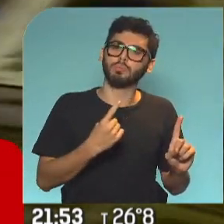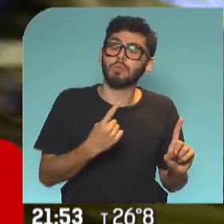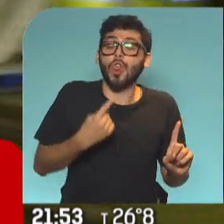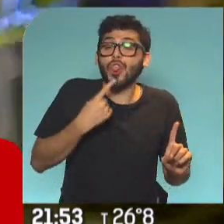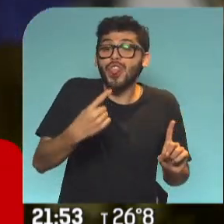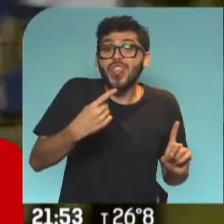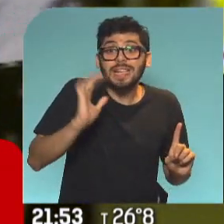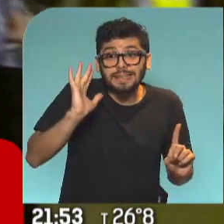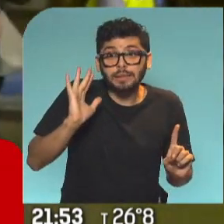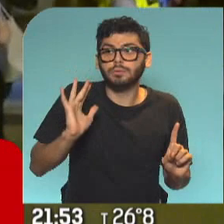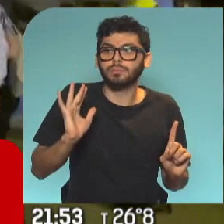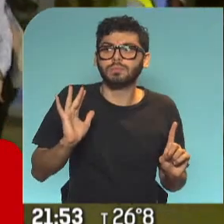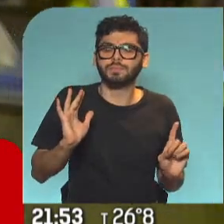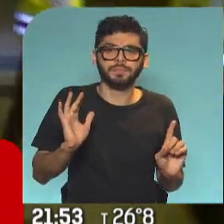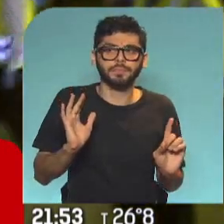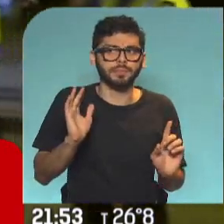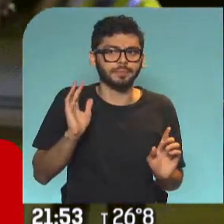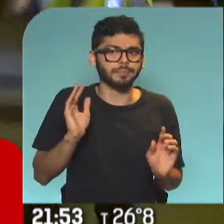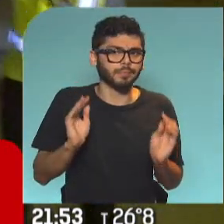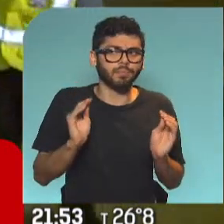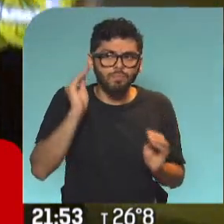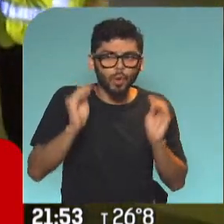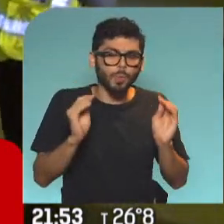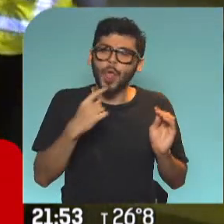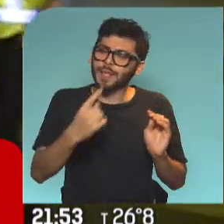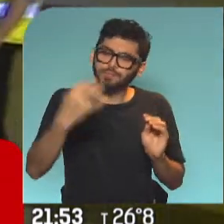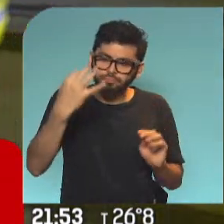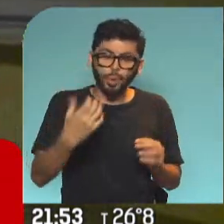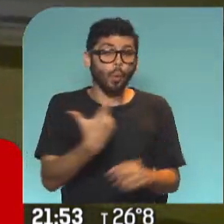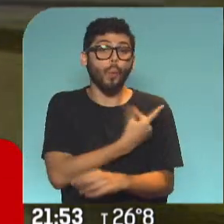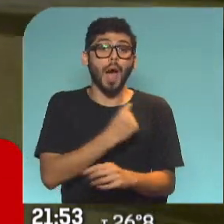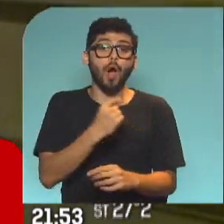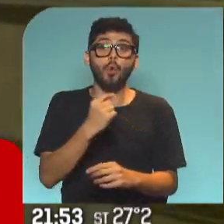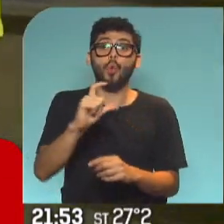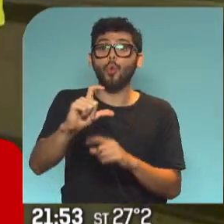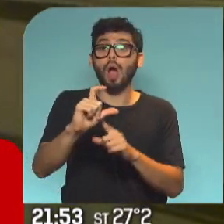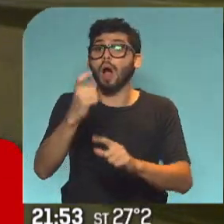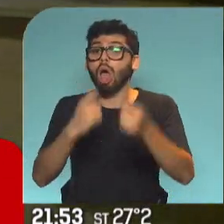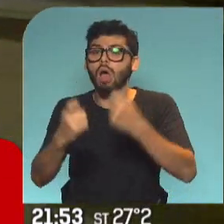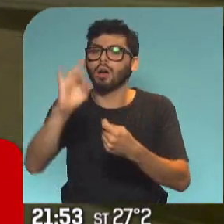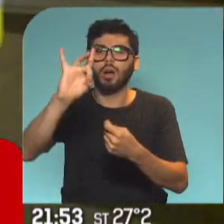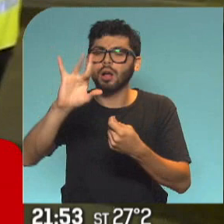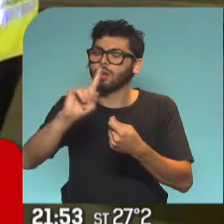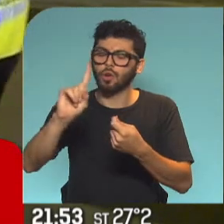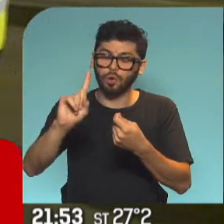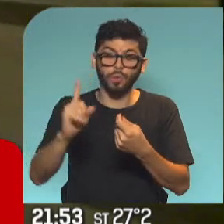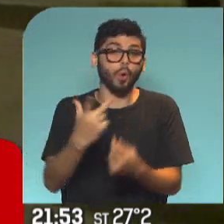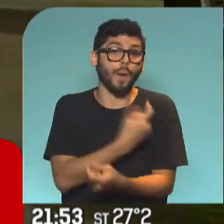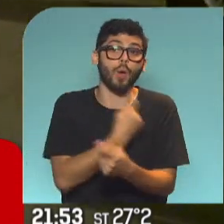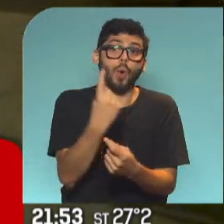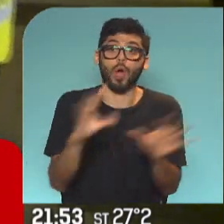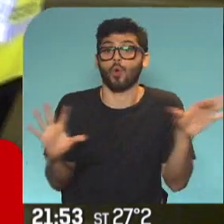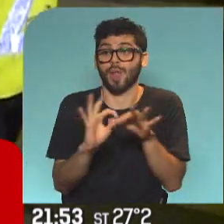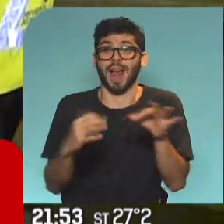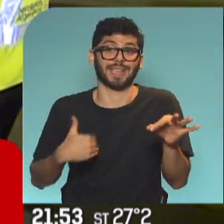las mismas inquietudes y considera que hay que universalizar la vacuna. Bueno, hay una que nos une, a Argentina y a